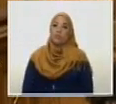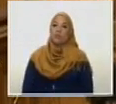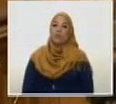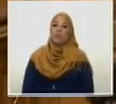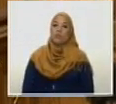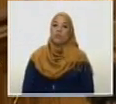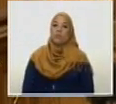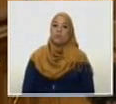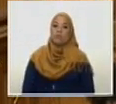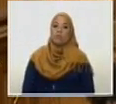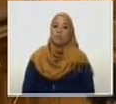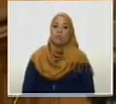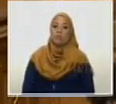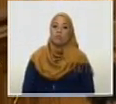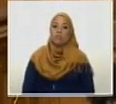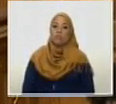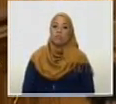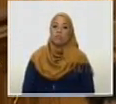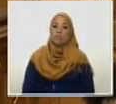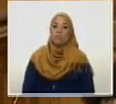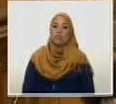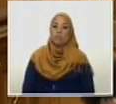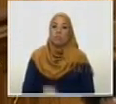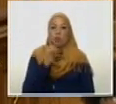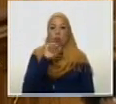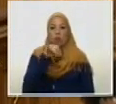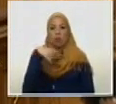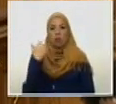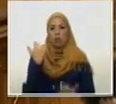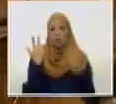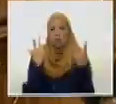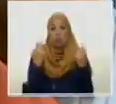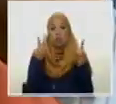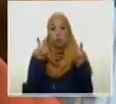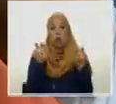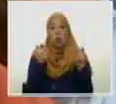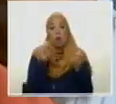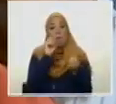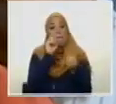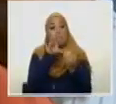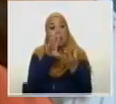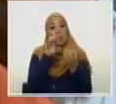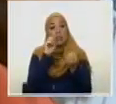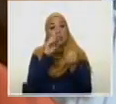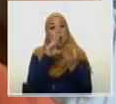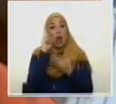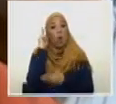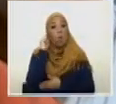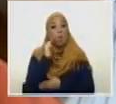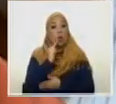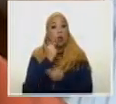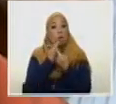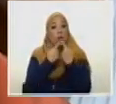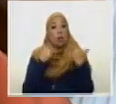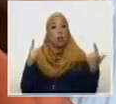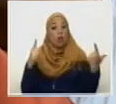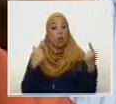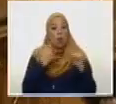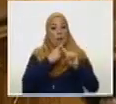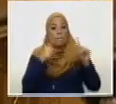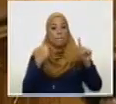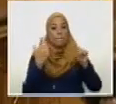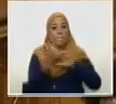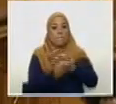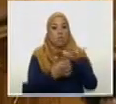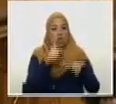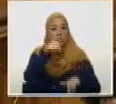que está con mucho vigor, mucha vigencia para lo que está ocurriendo. Dijo el padre